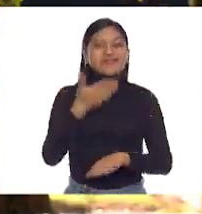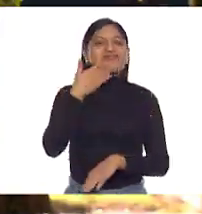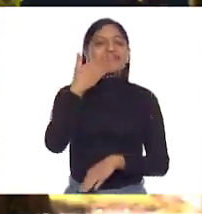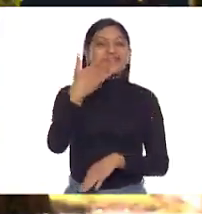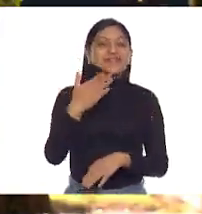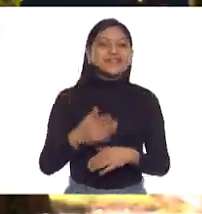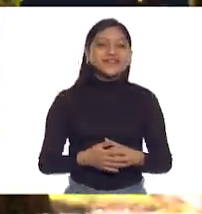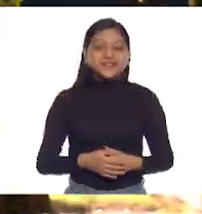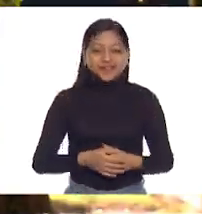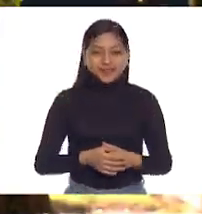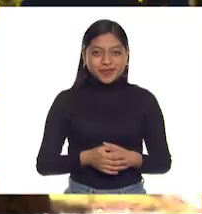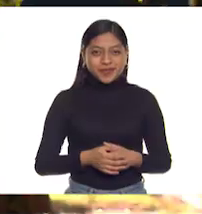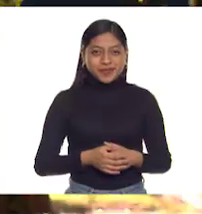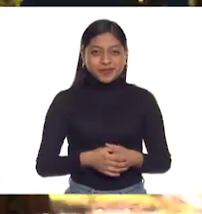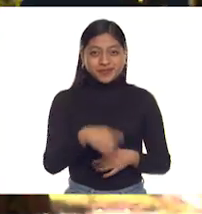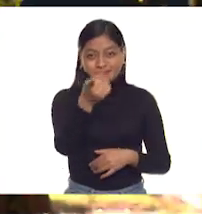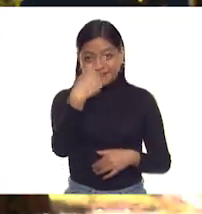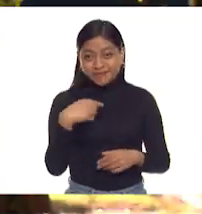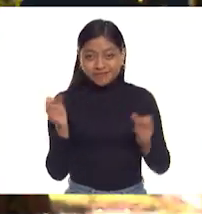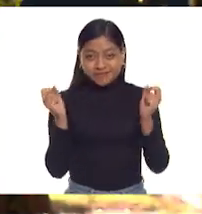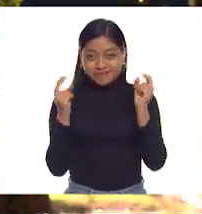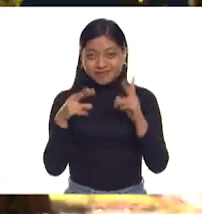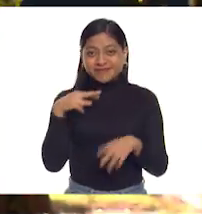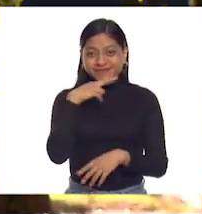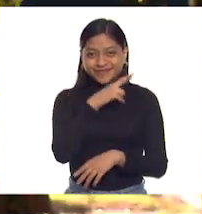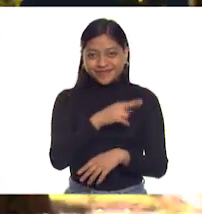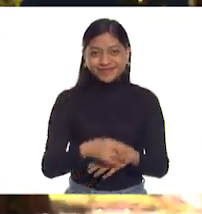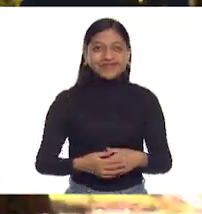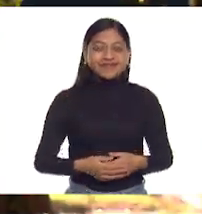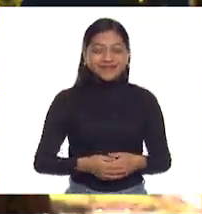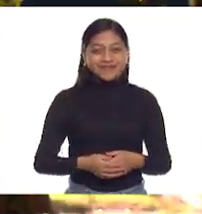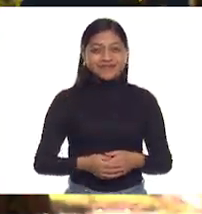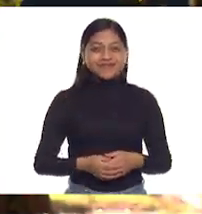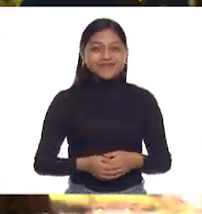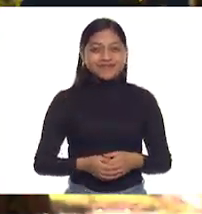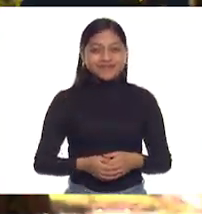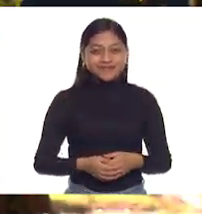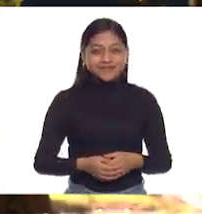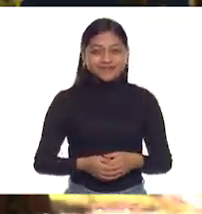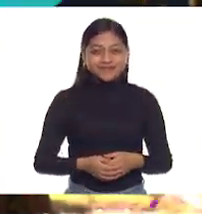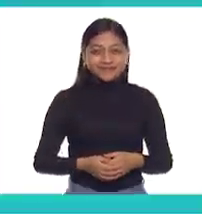¡Muy bien! ¡Nos vemos pronto!